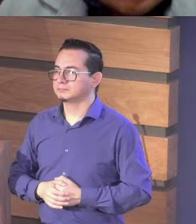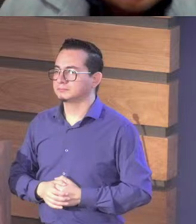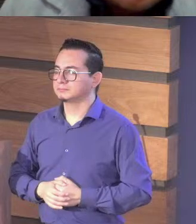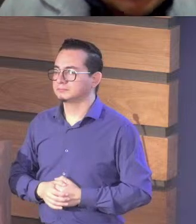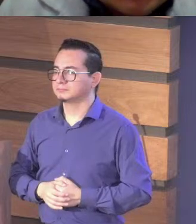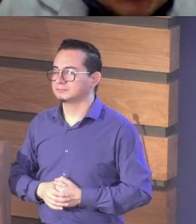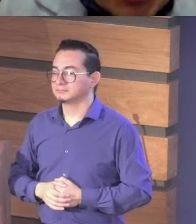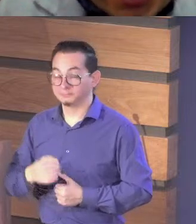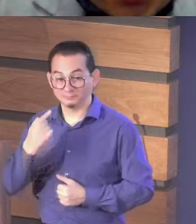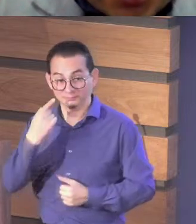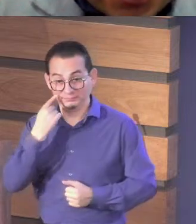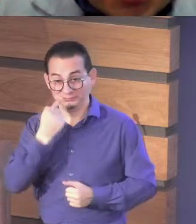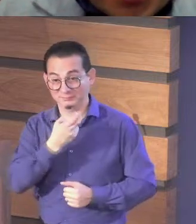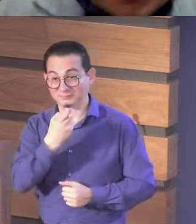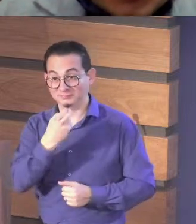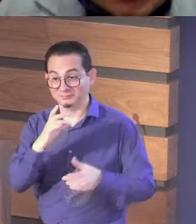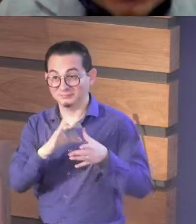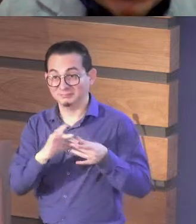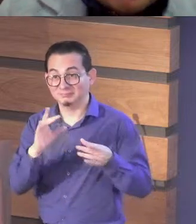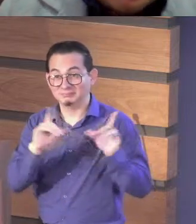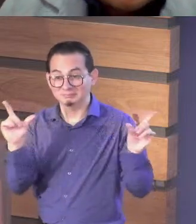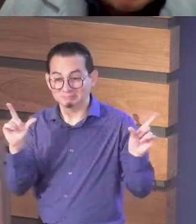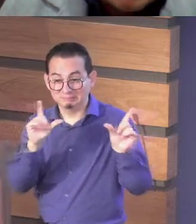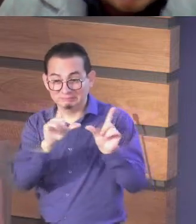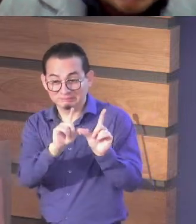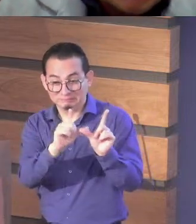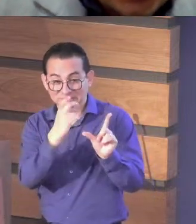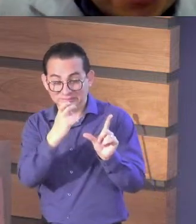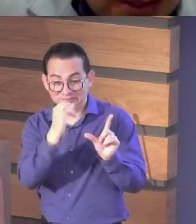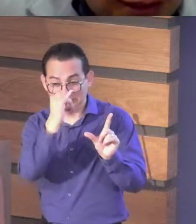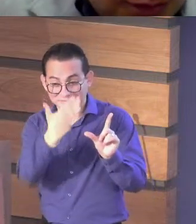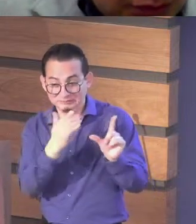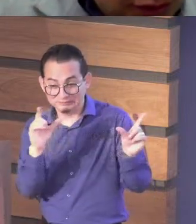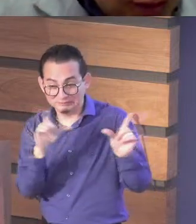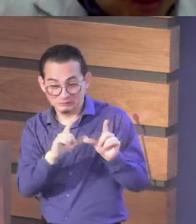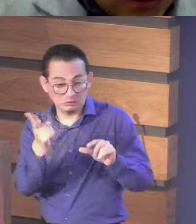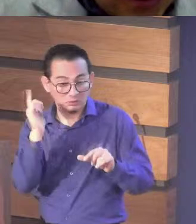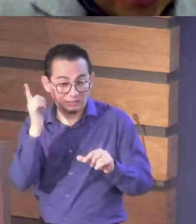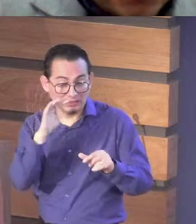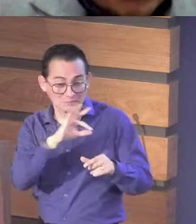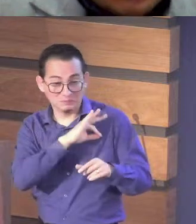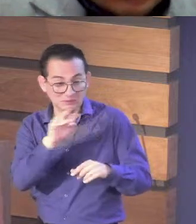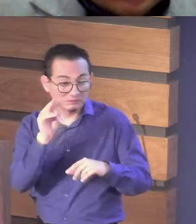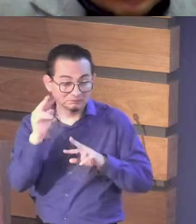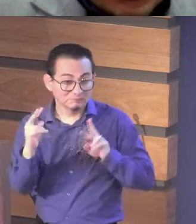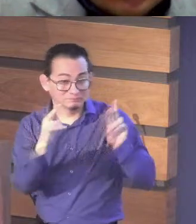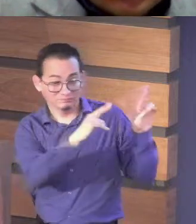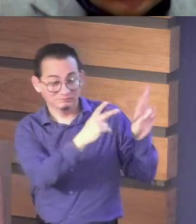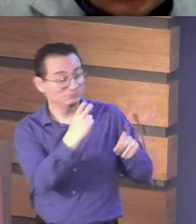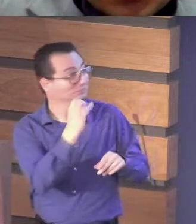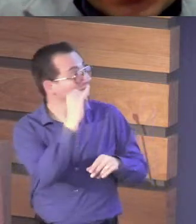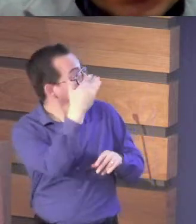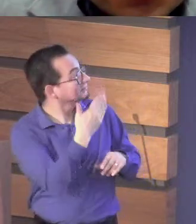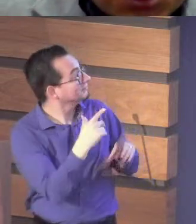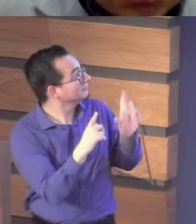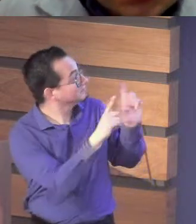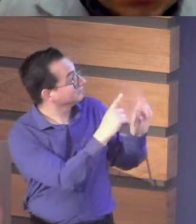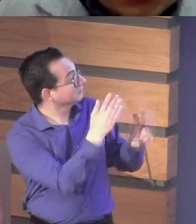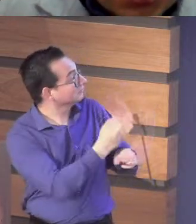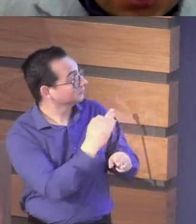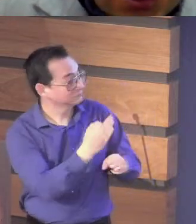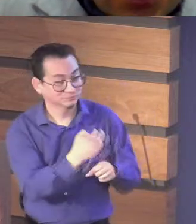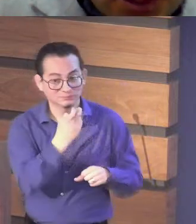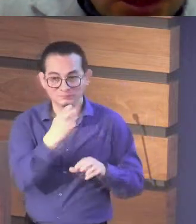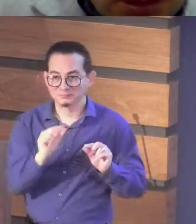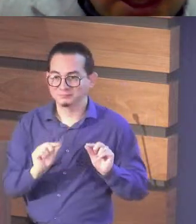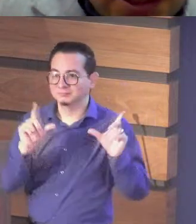Este está un poco muy pequeño, no se logra visualizar, espero que se pueda ver las personas que están viéndonos en el auditorio o en la transmisión de